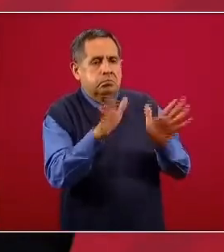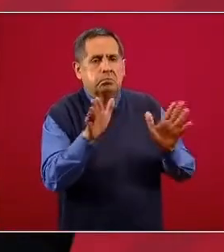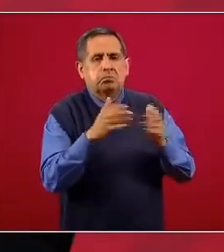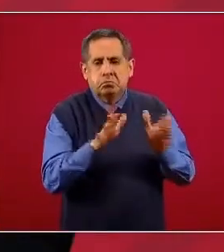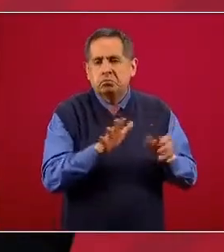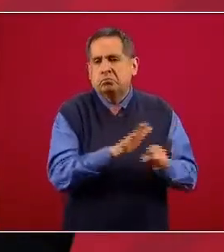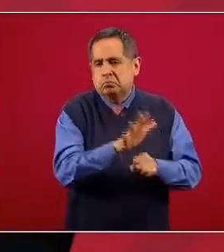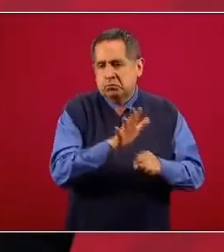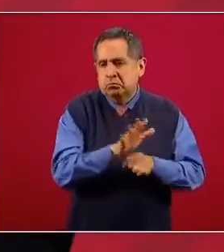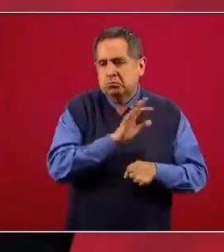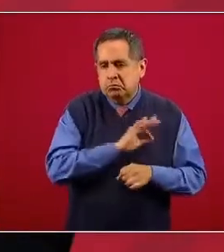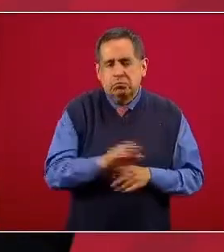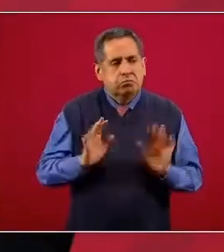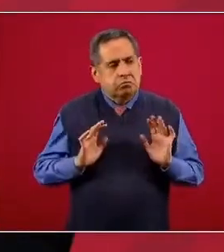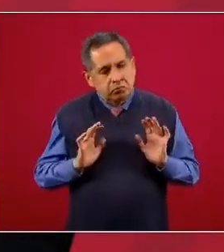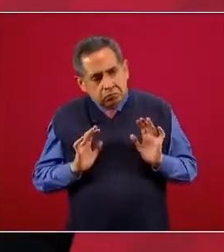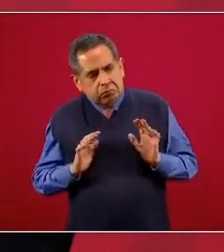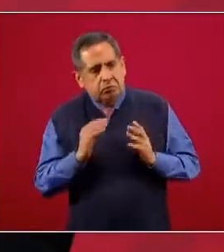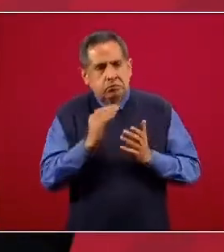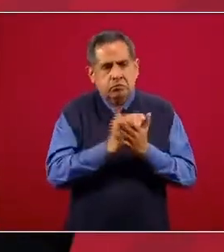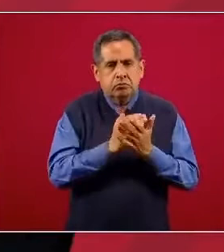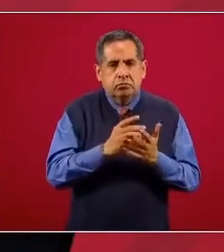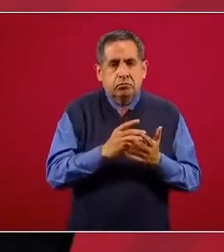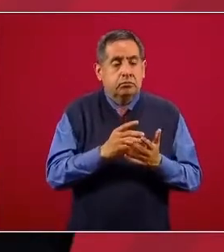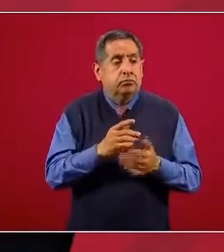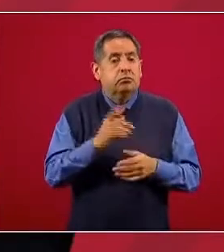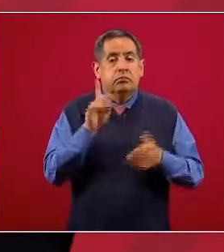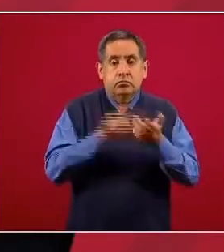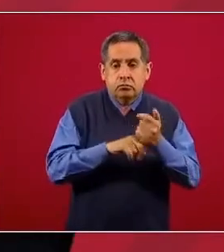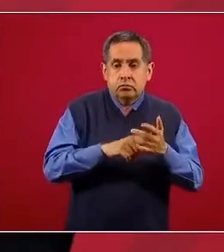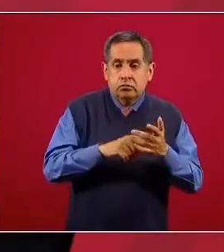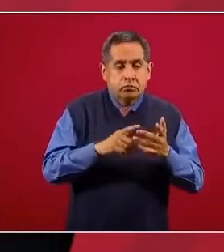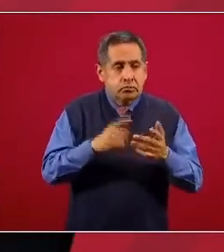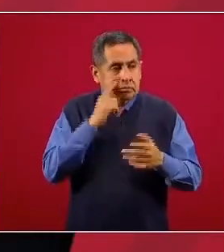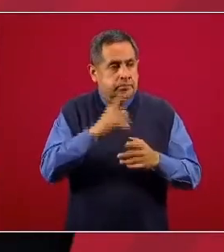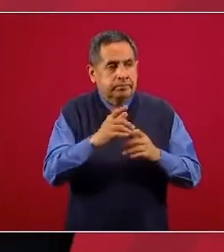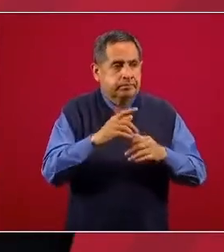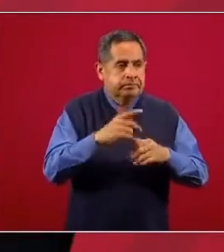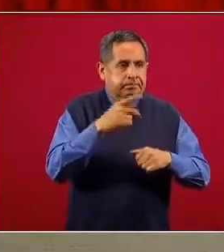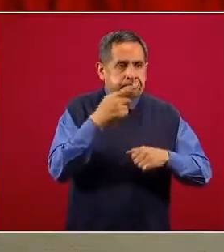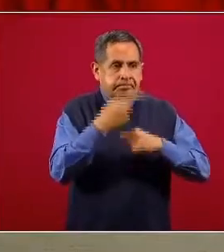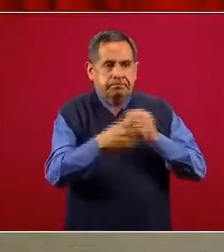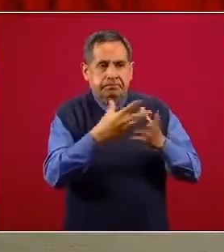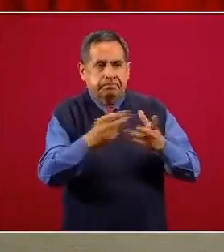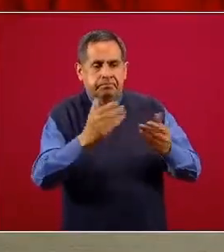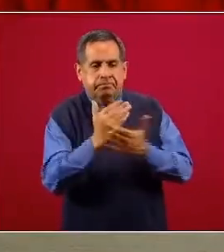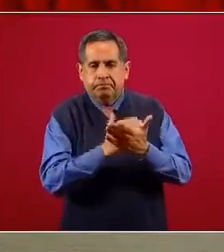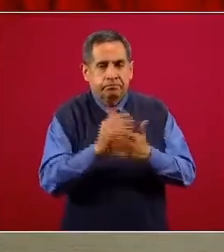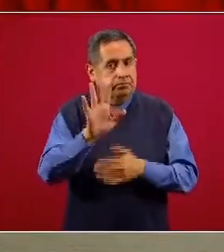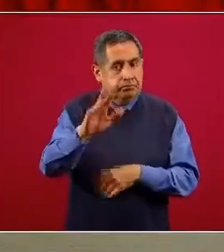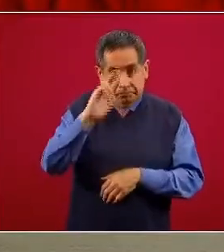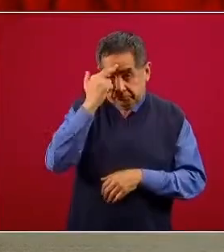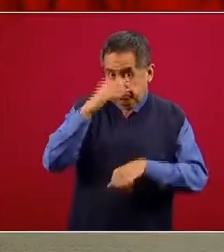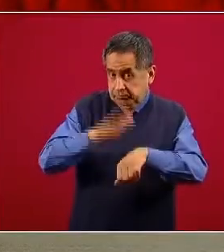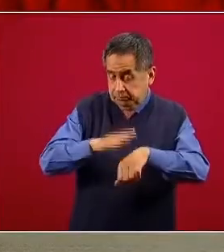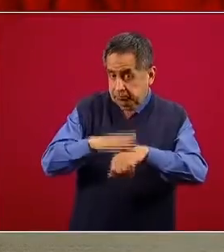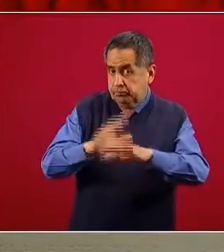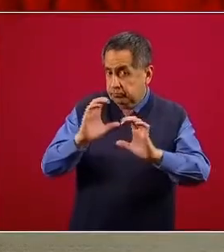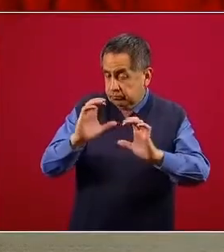sido identificadas como más riesgosas en términos de la oportunidad de contagios. No perder de vista,